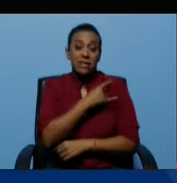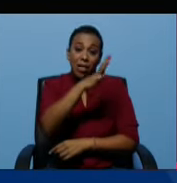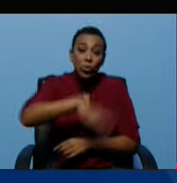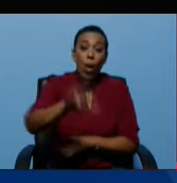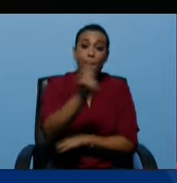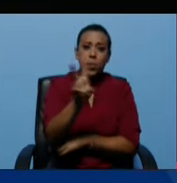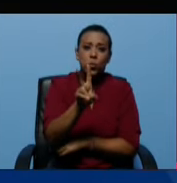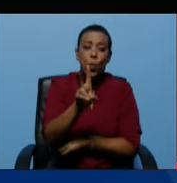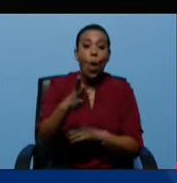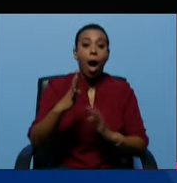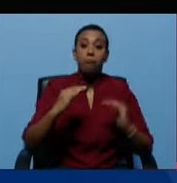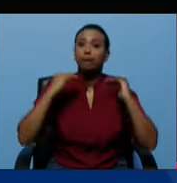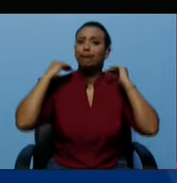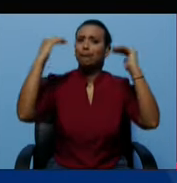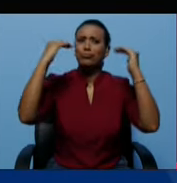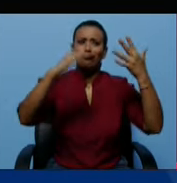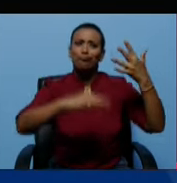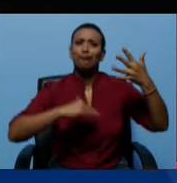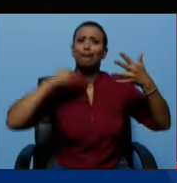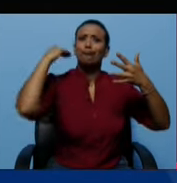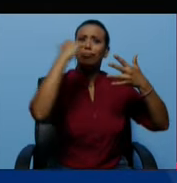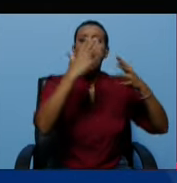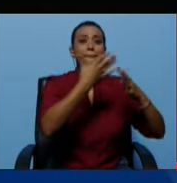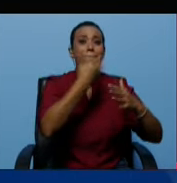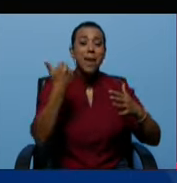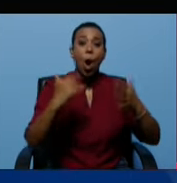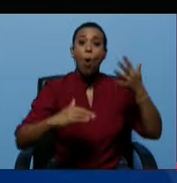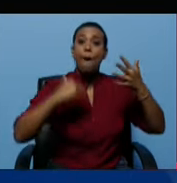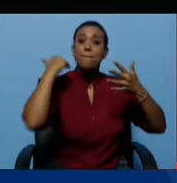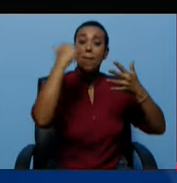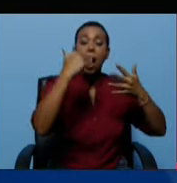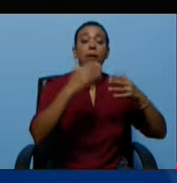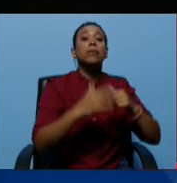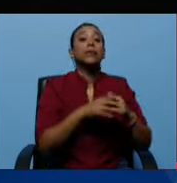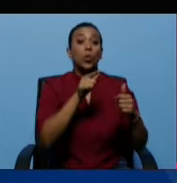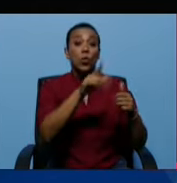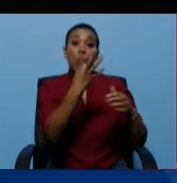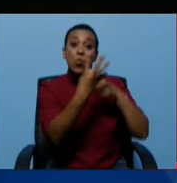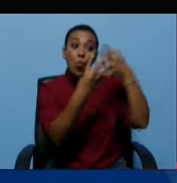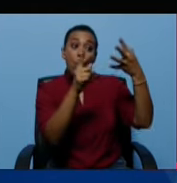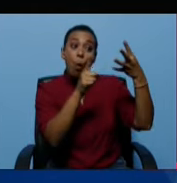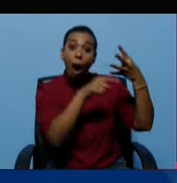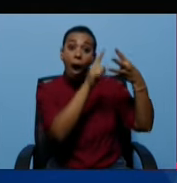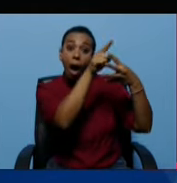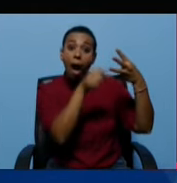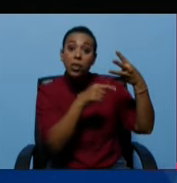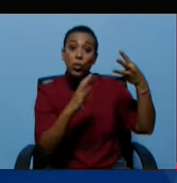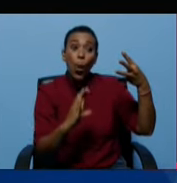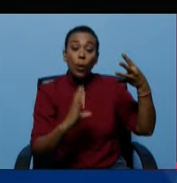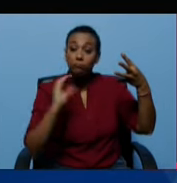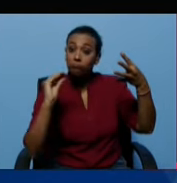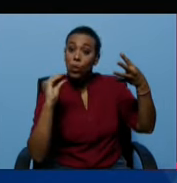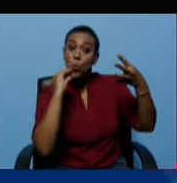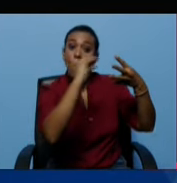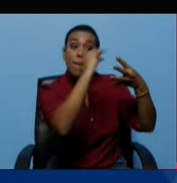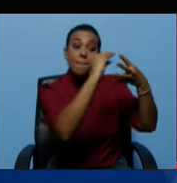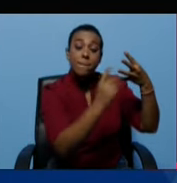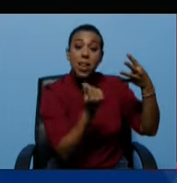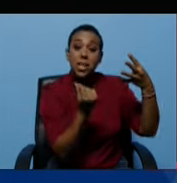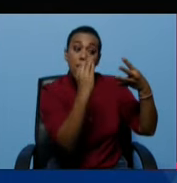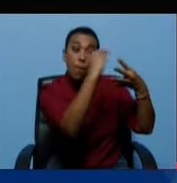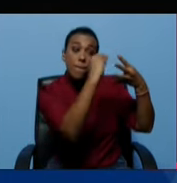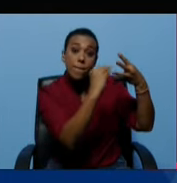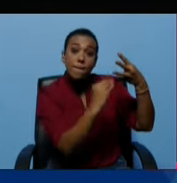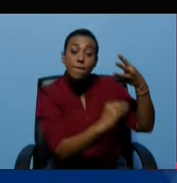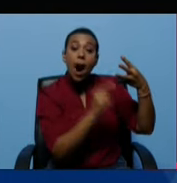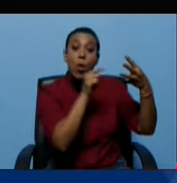venezolanas están posicionadas y mejoran su posición en el ranking. 4 de ellas, usted ha hecho una inversión significativa, el gobierno bolivariano, no